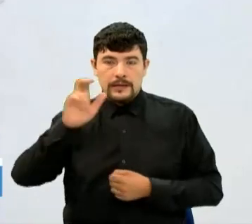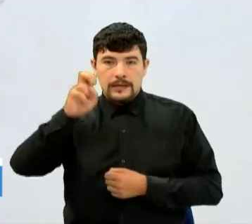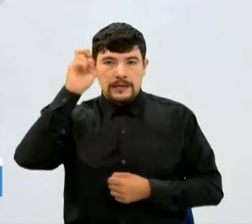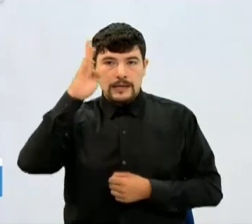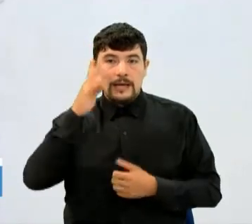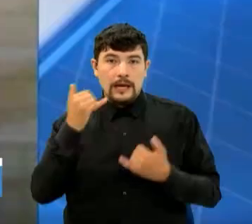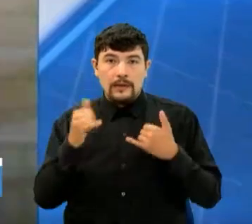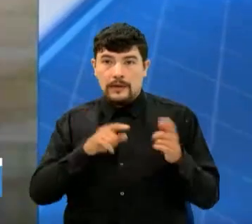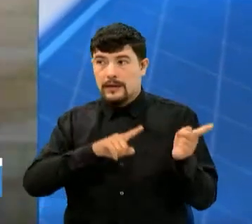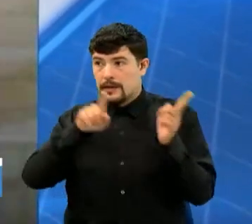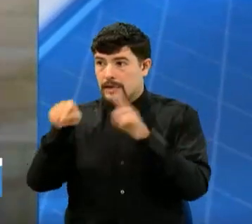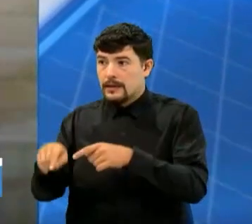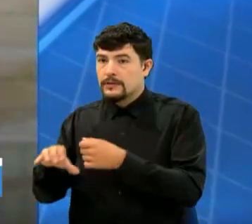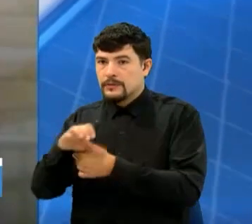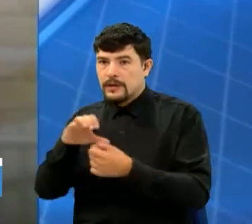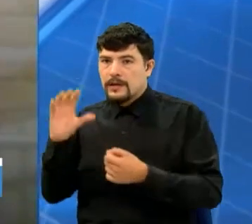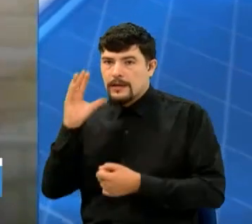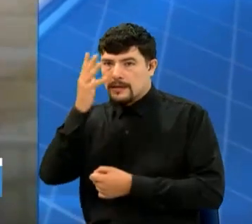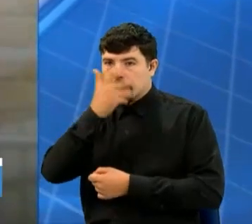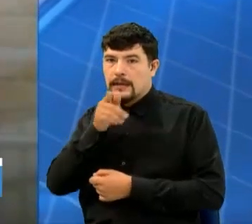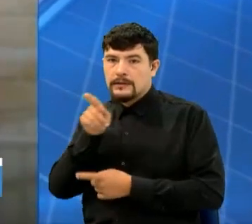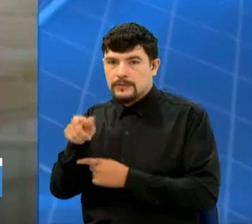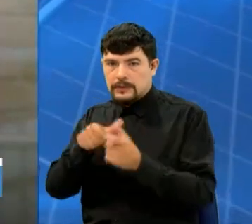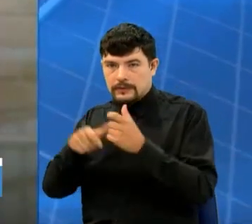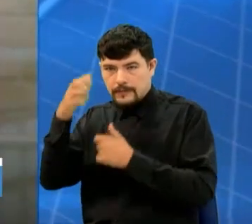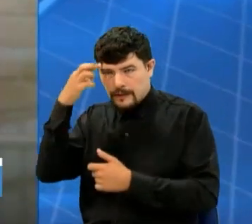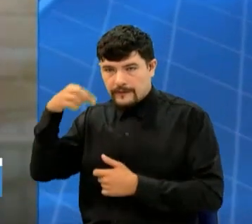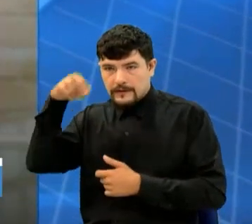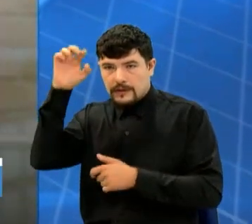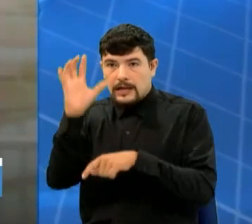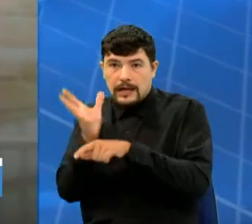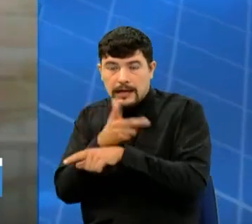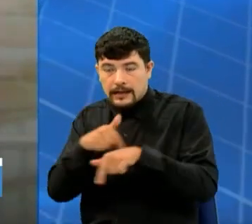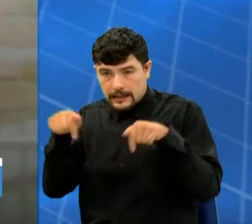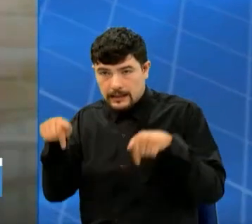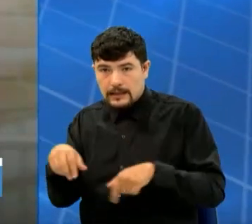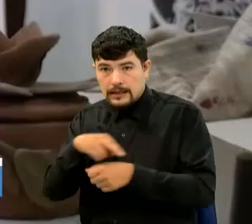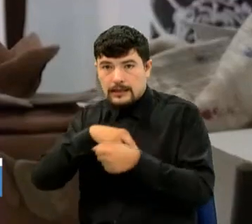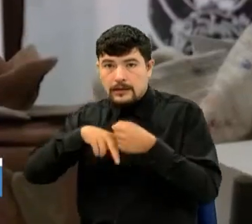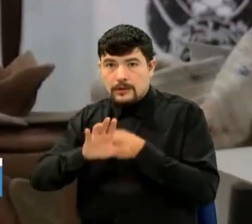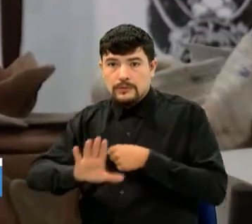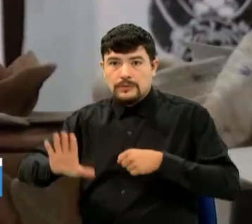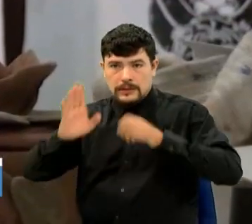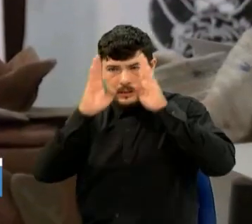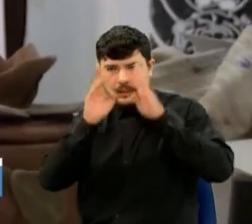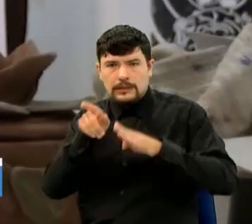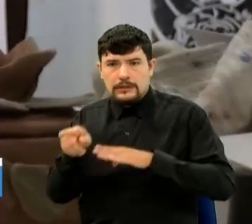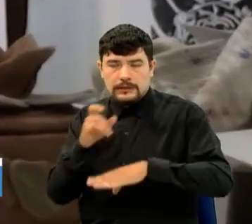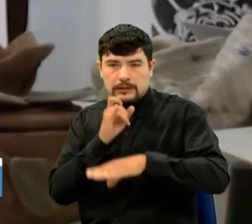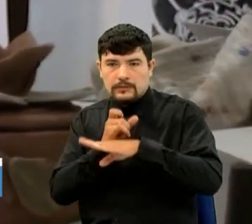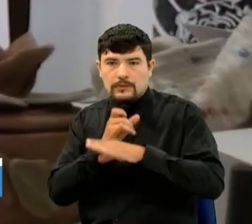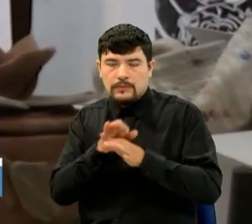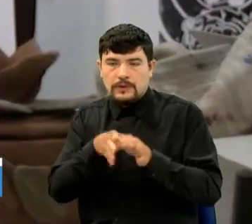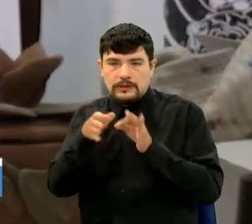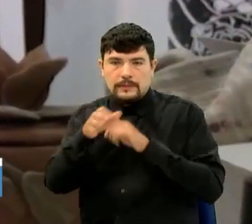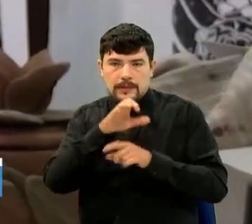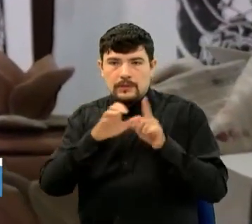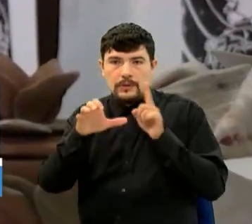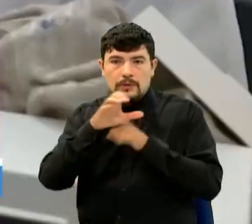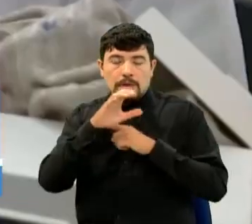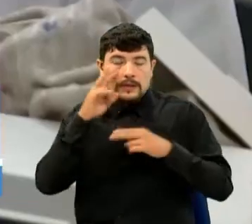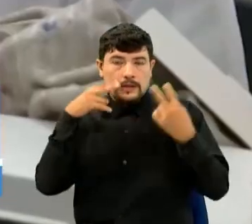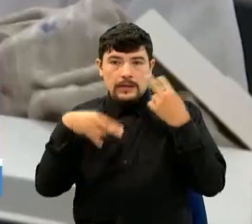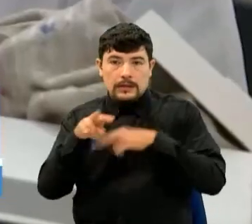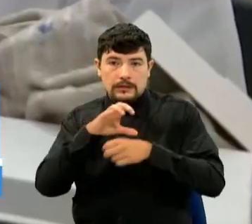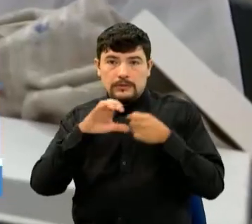Vamos a la ciudad bonita. Profesionales y artistas de la región, atentos porque el Instituto Municipal de Cultura y Turismo de